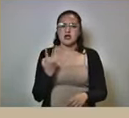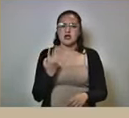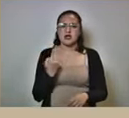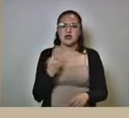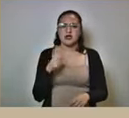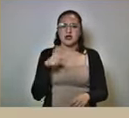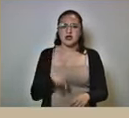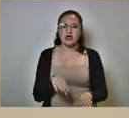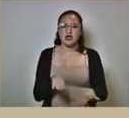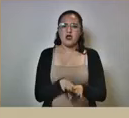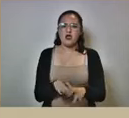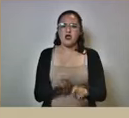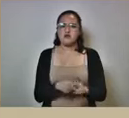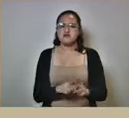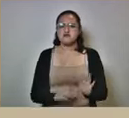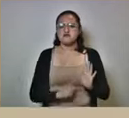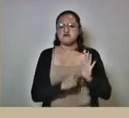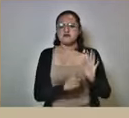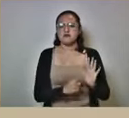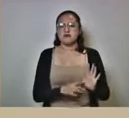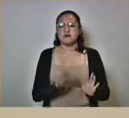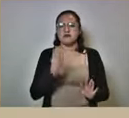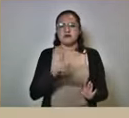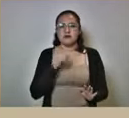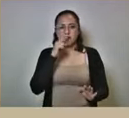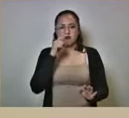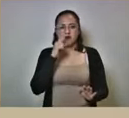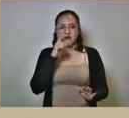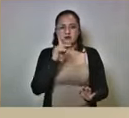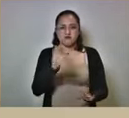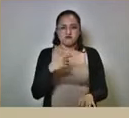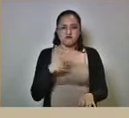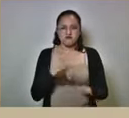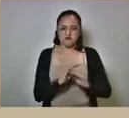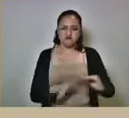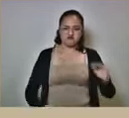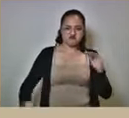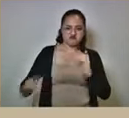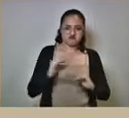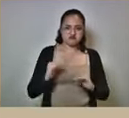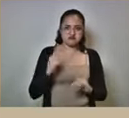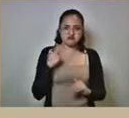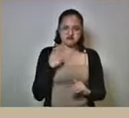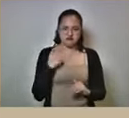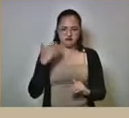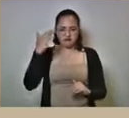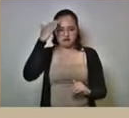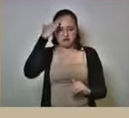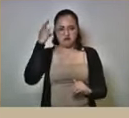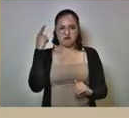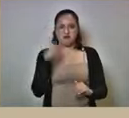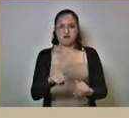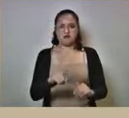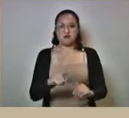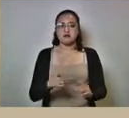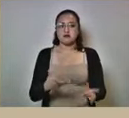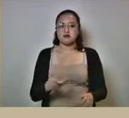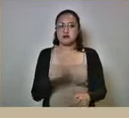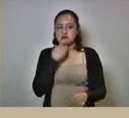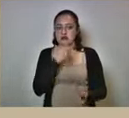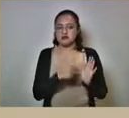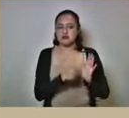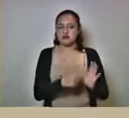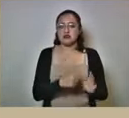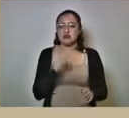este tipo de iniciativas olían a autoritarismo. Aunado a esto, quisiera también preguntarle, en la iniciativa se señalan